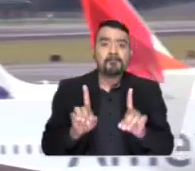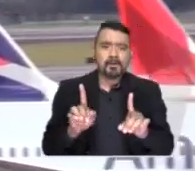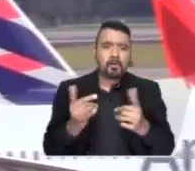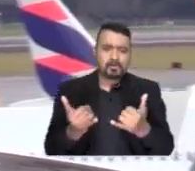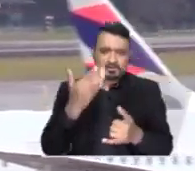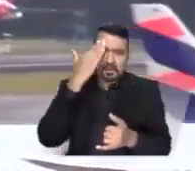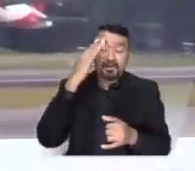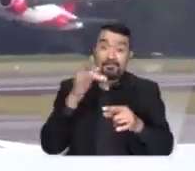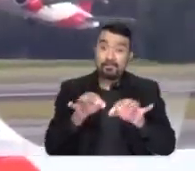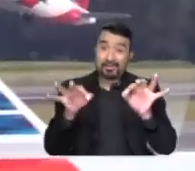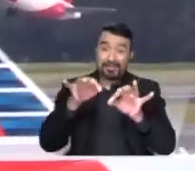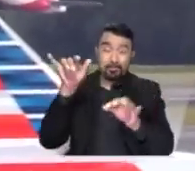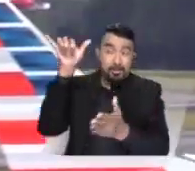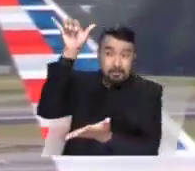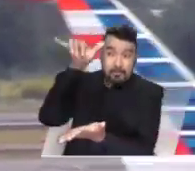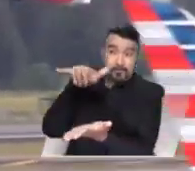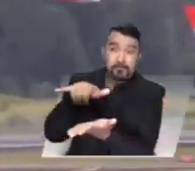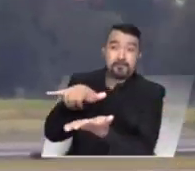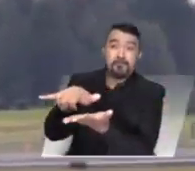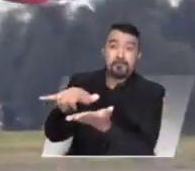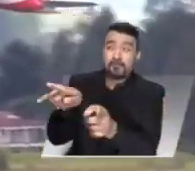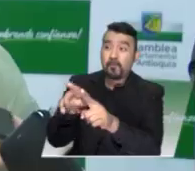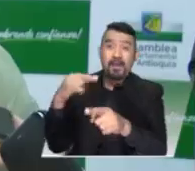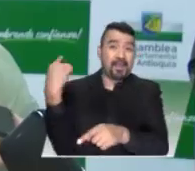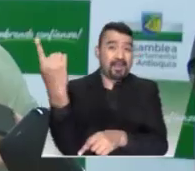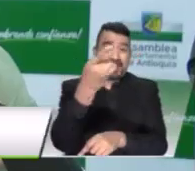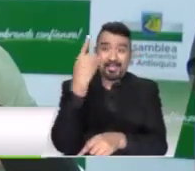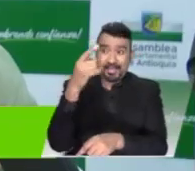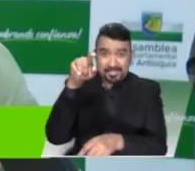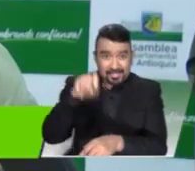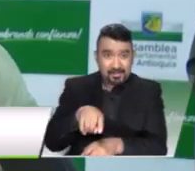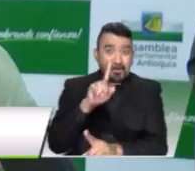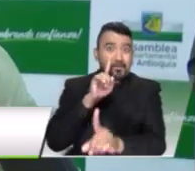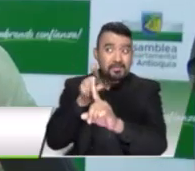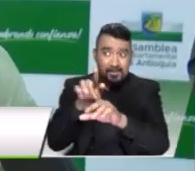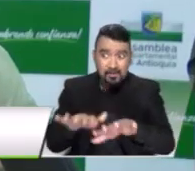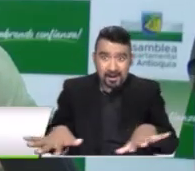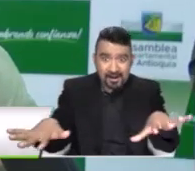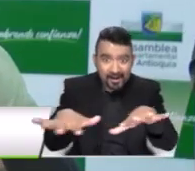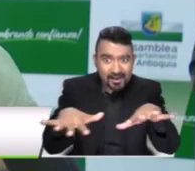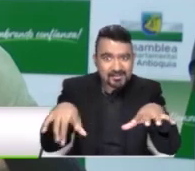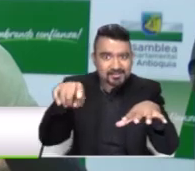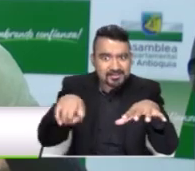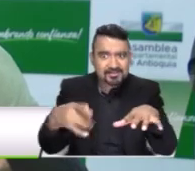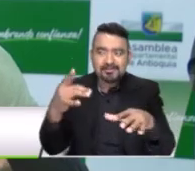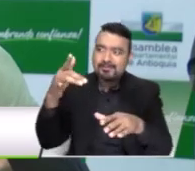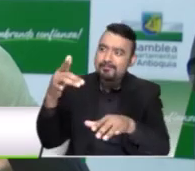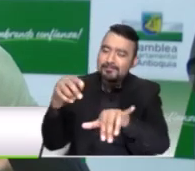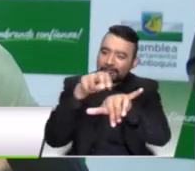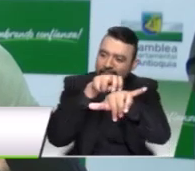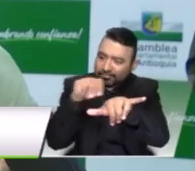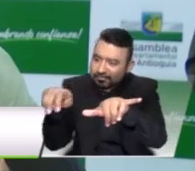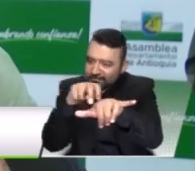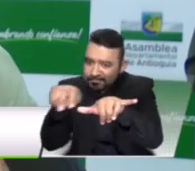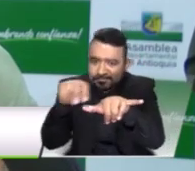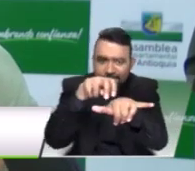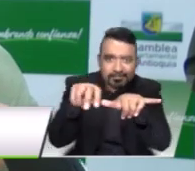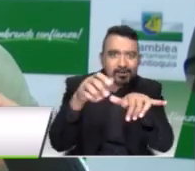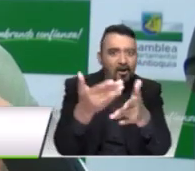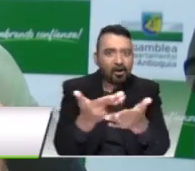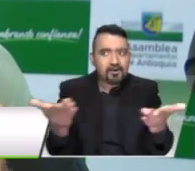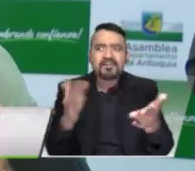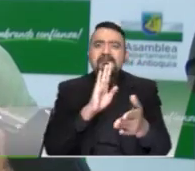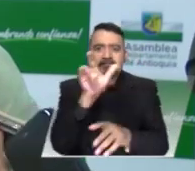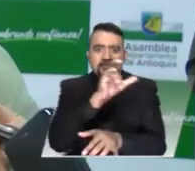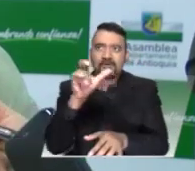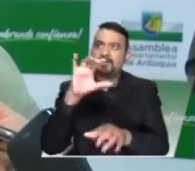Negro despega la competitividad de toda la región. Por el futuro y el crecimiento de la aviación, de la carga, de los